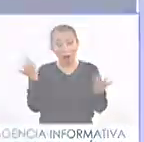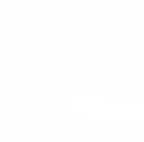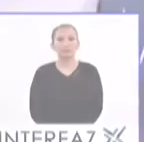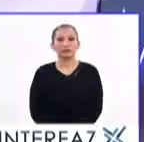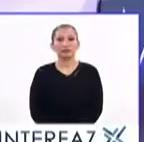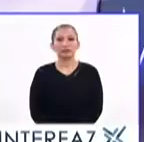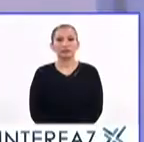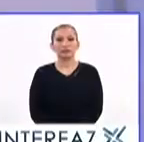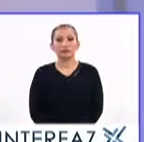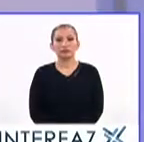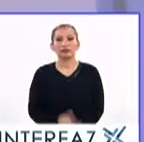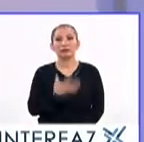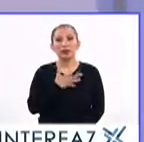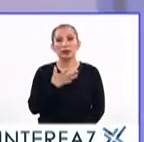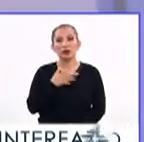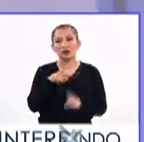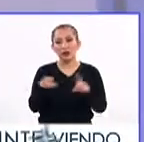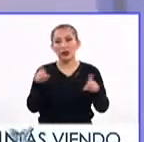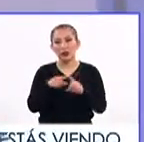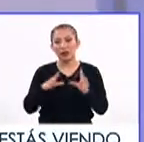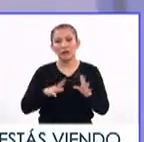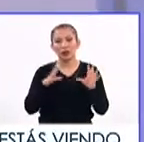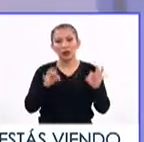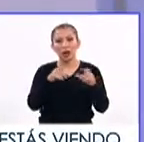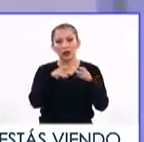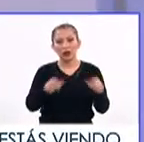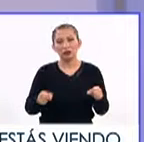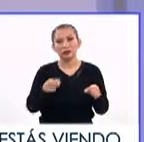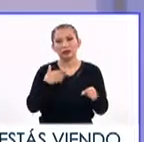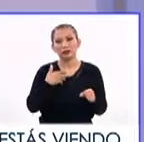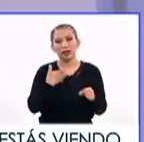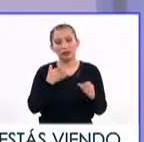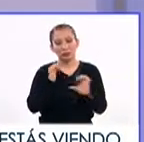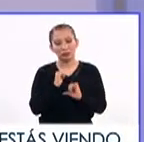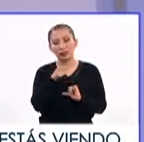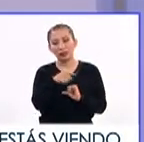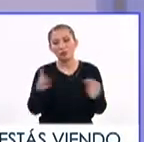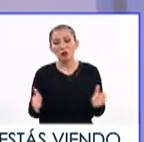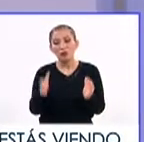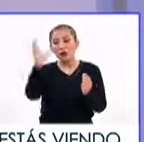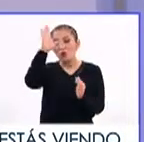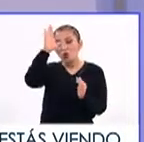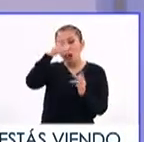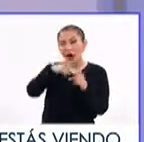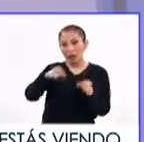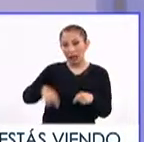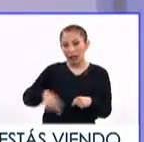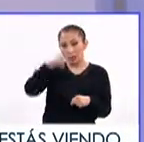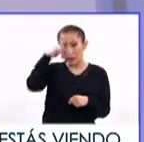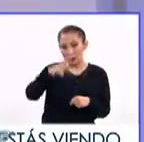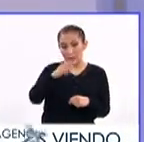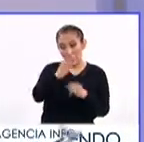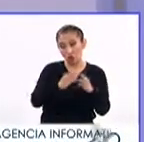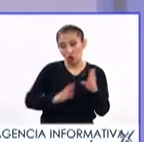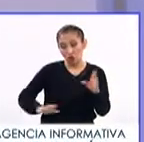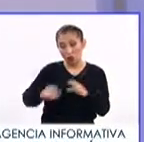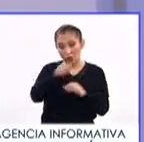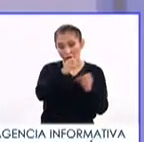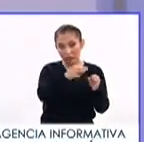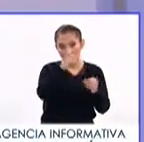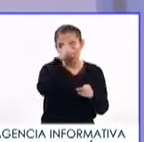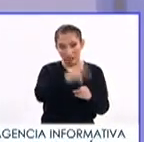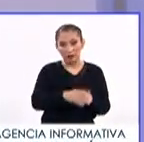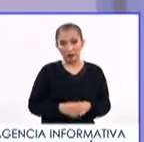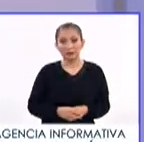mucho. Claro. La verdad es que tenemos muchas. La Fundación Japón básicamente se encarga de promover la cultura japonesa en el mundo. Bueno, aquí en la oficina en